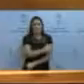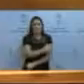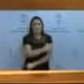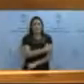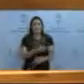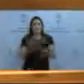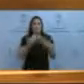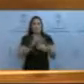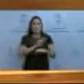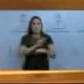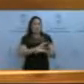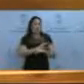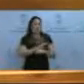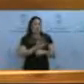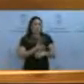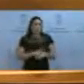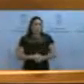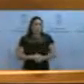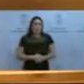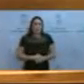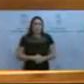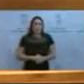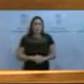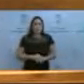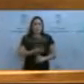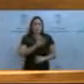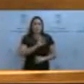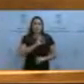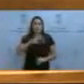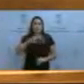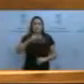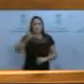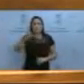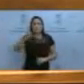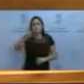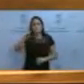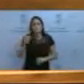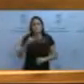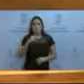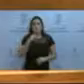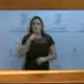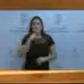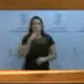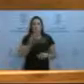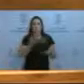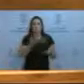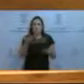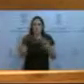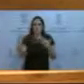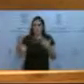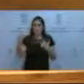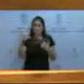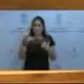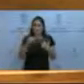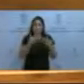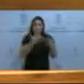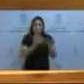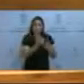señor consejero. Señor Gallardo, tiene la palabra. Sí, gracias, presidente. Bueno, usted ha dado